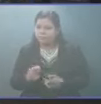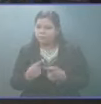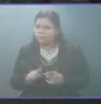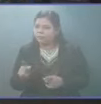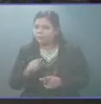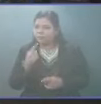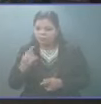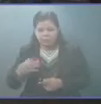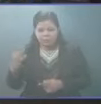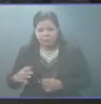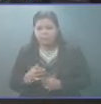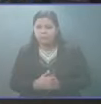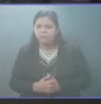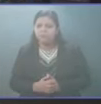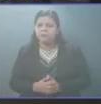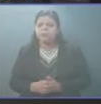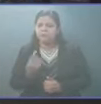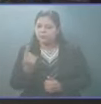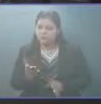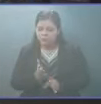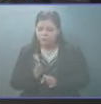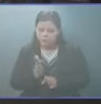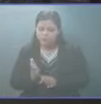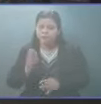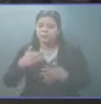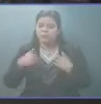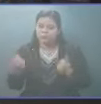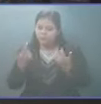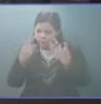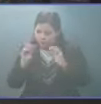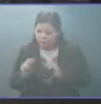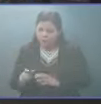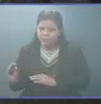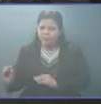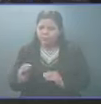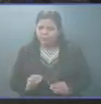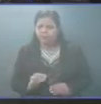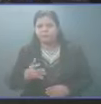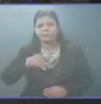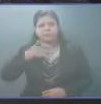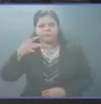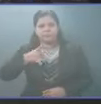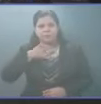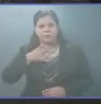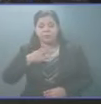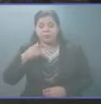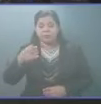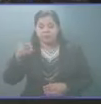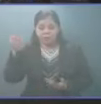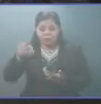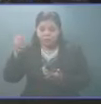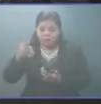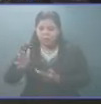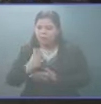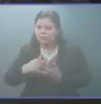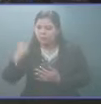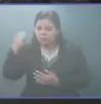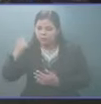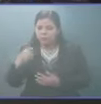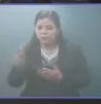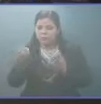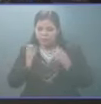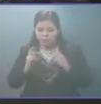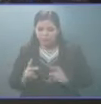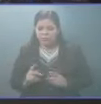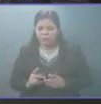tiene que ser profesional de la salud para aplicarlas. Yo siempre pienso que la educación es la llave que a usted le abre todas las